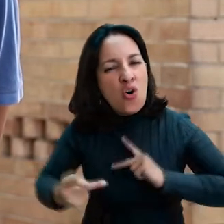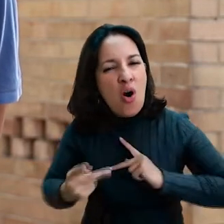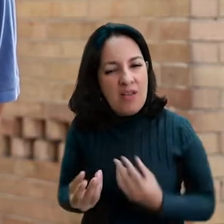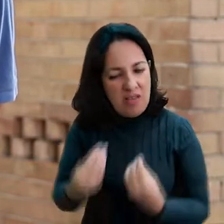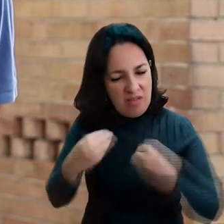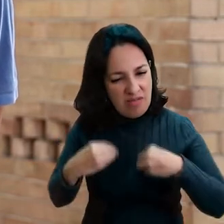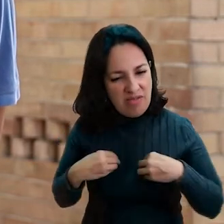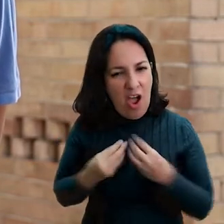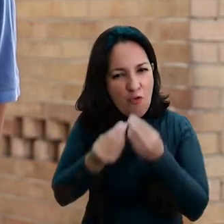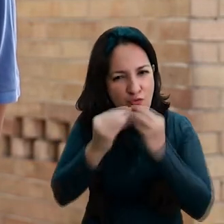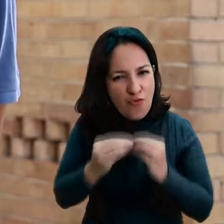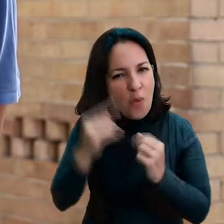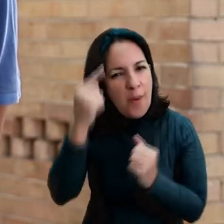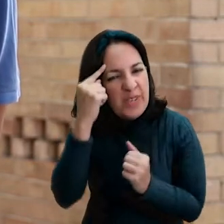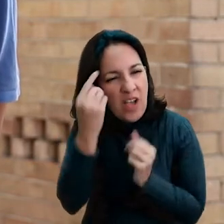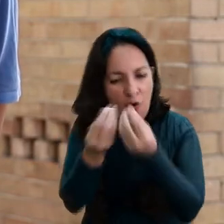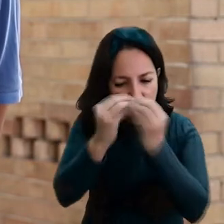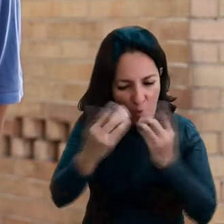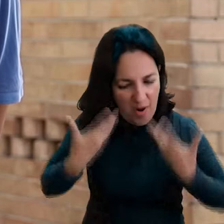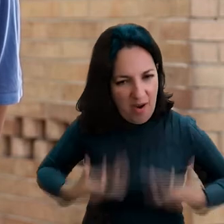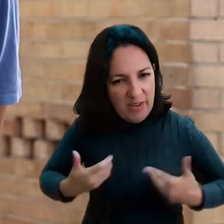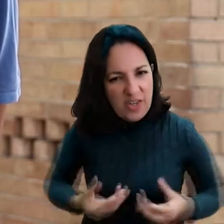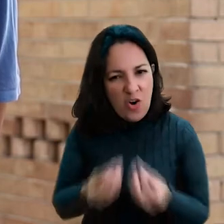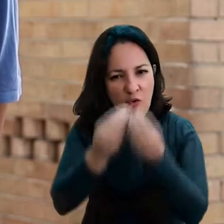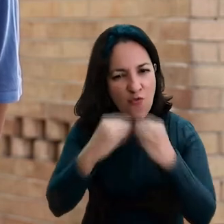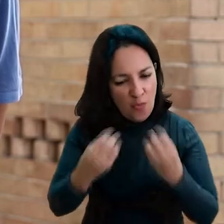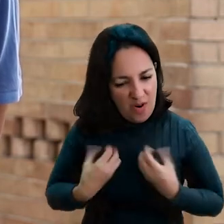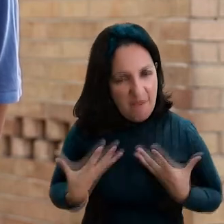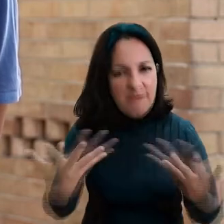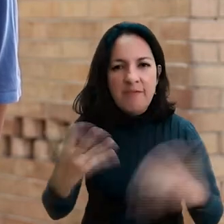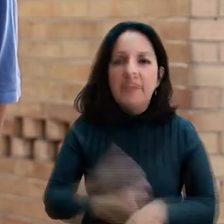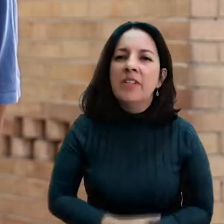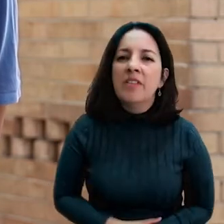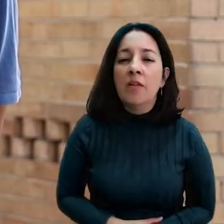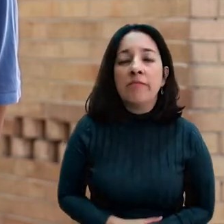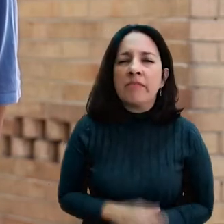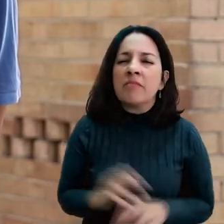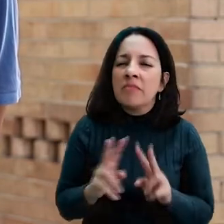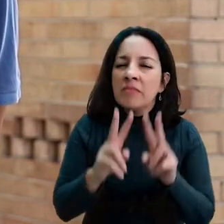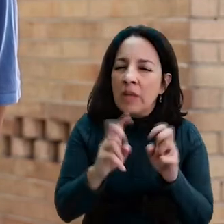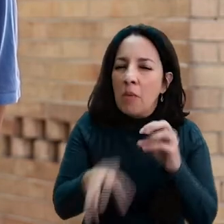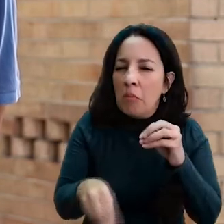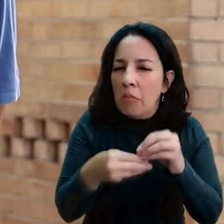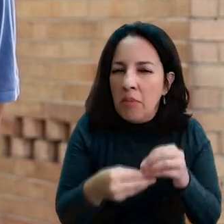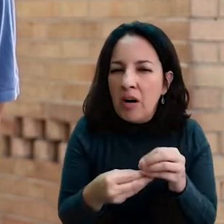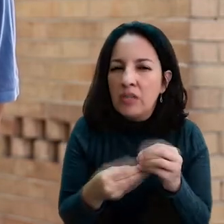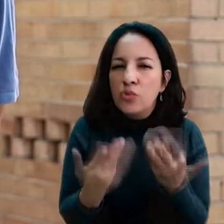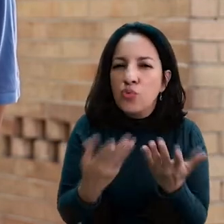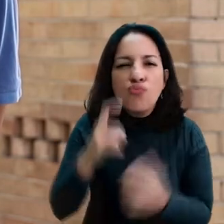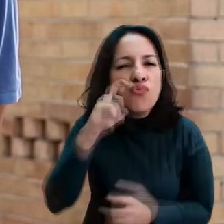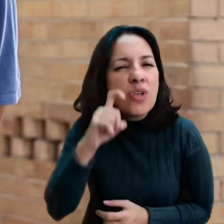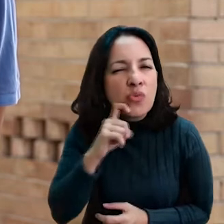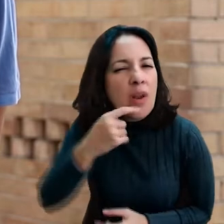por masculino y femenino, esos roles que nos configuran nuestras formas de pensar, de vestir, de